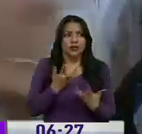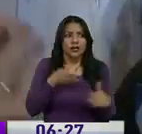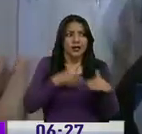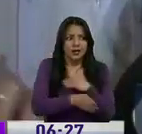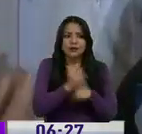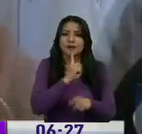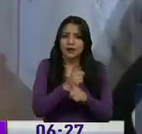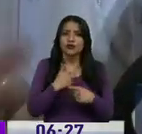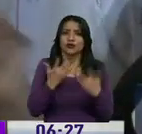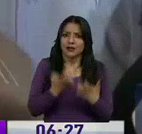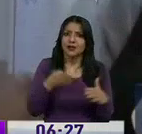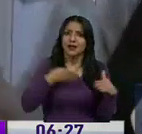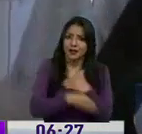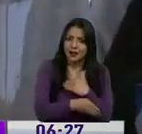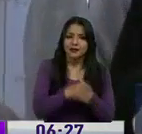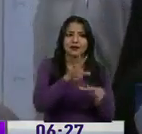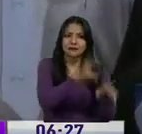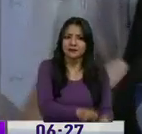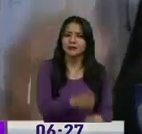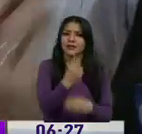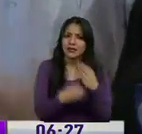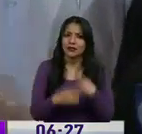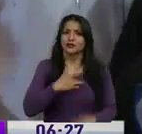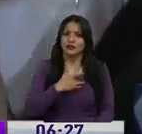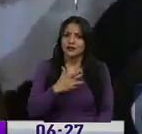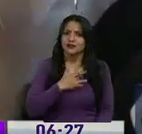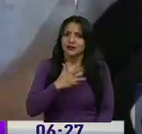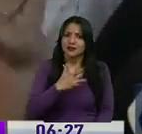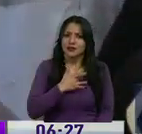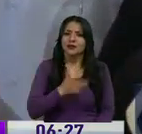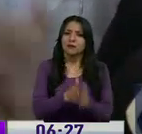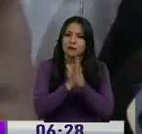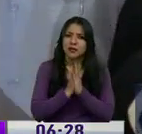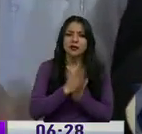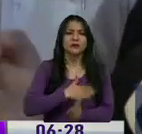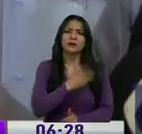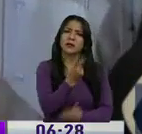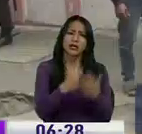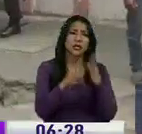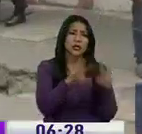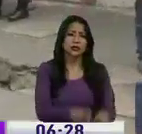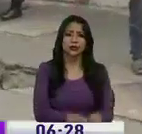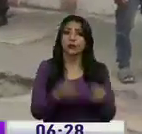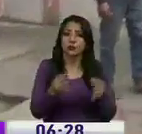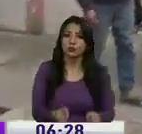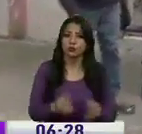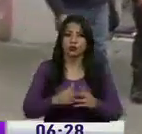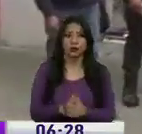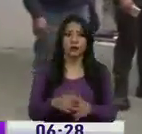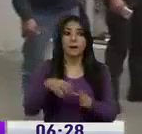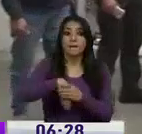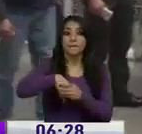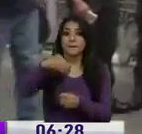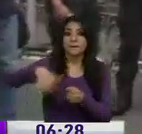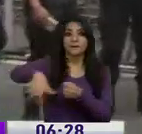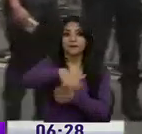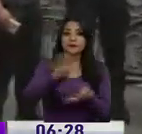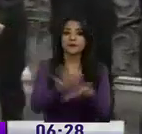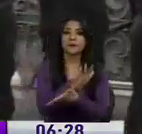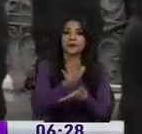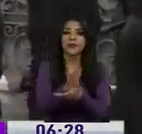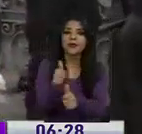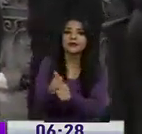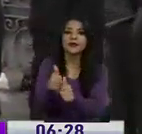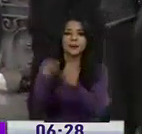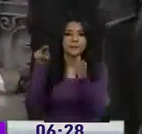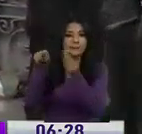ver de que no anda retira tu hija algo me decía retíralo y se las pedí una y otra vez los exteriores del plantel ubicado a pocos metros de la morgue en general